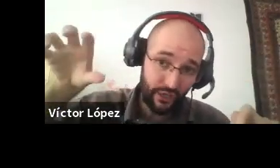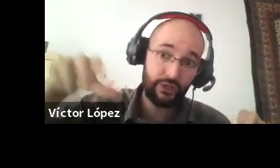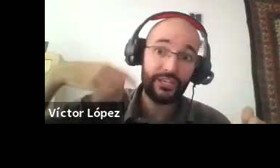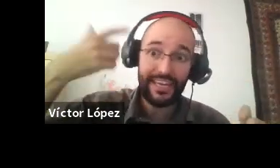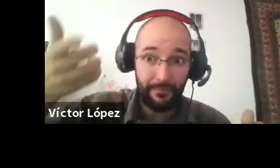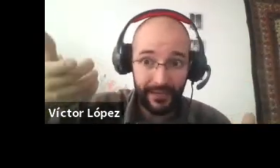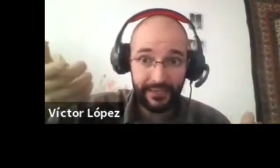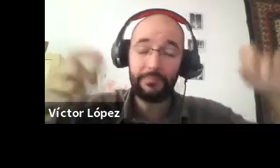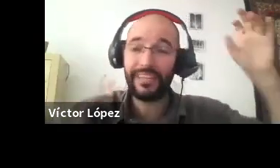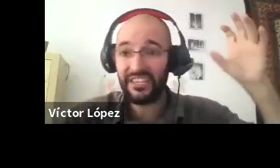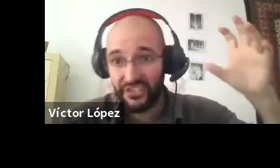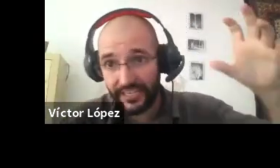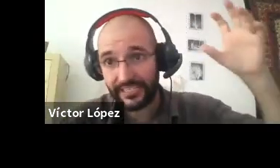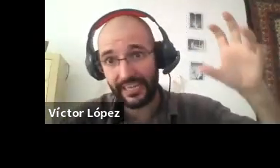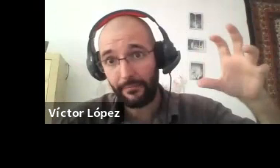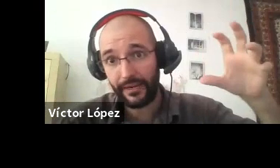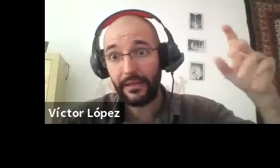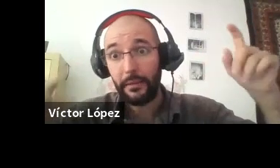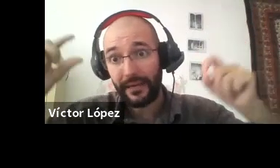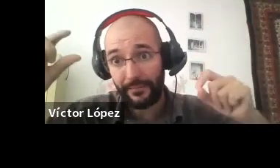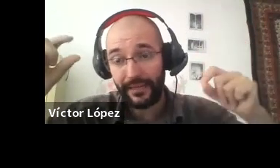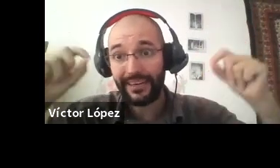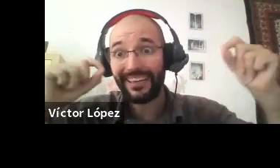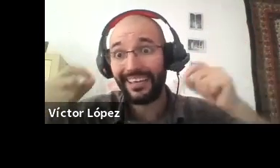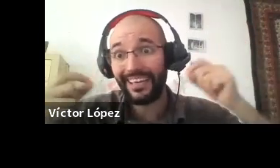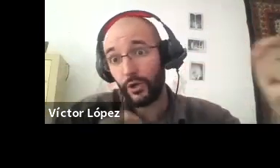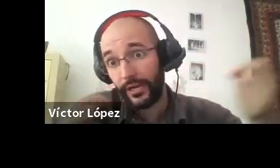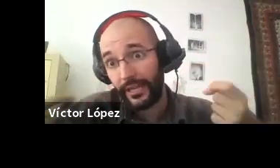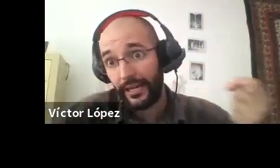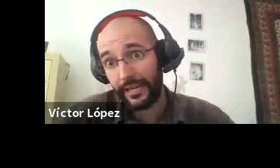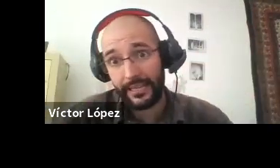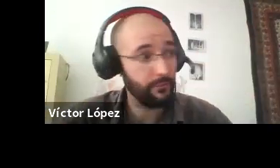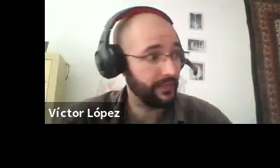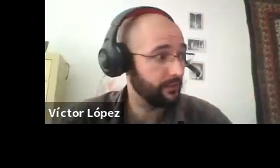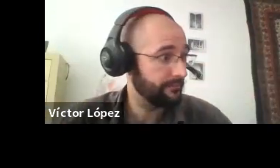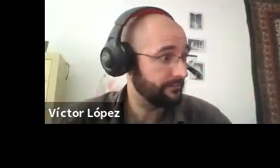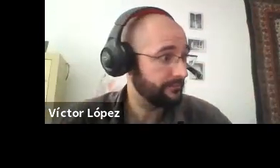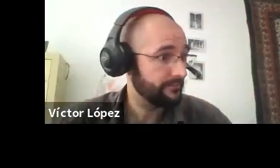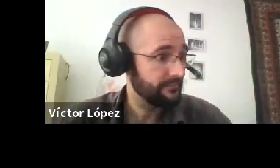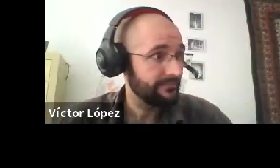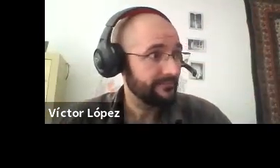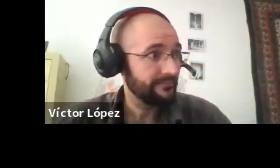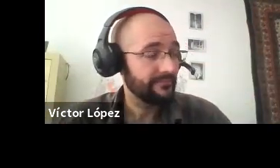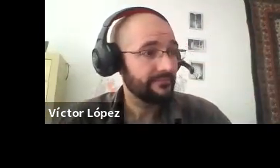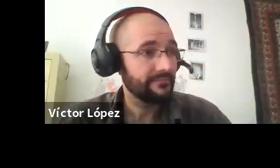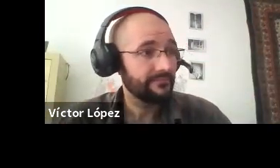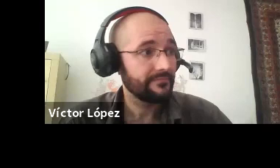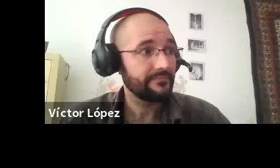a chicos que hablen y piden a chicas que hablen para ver qué es lo que da en cada momento.